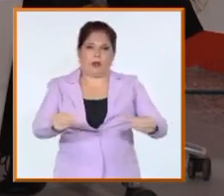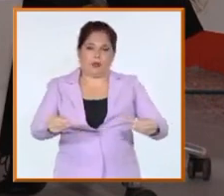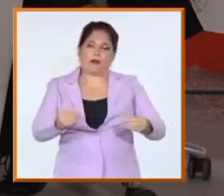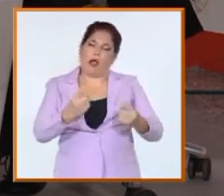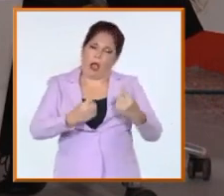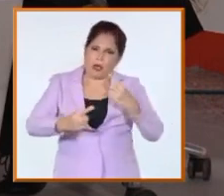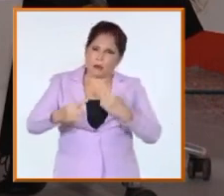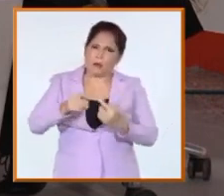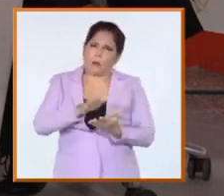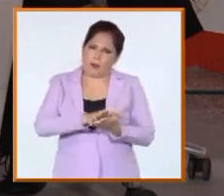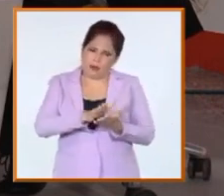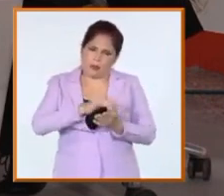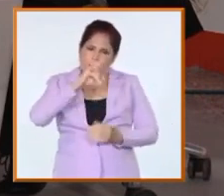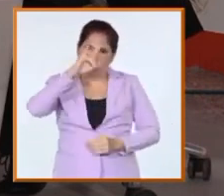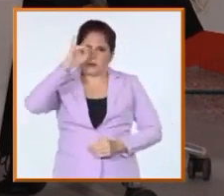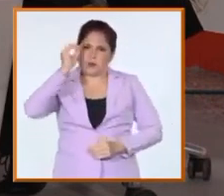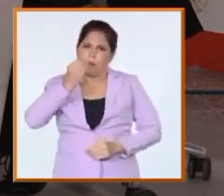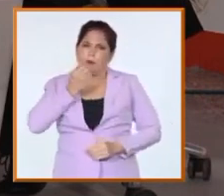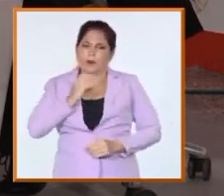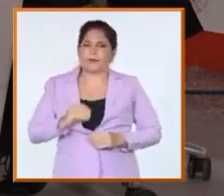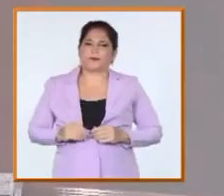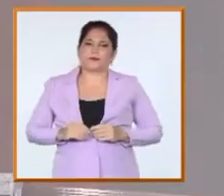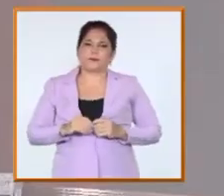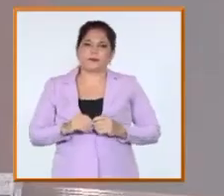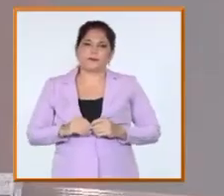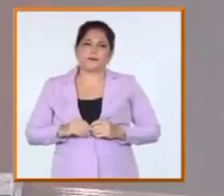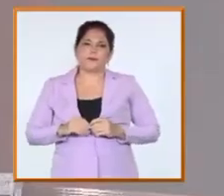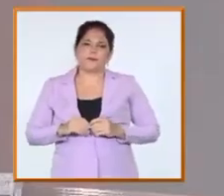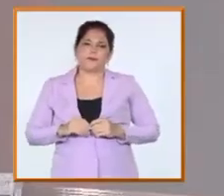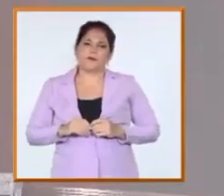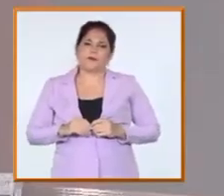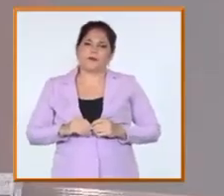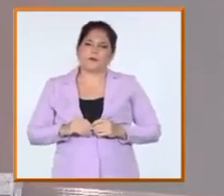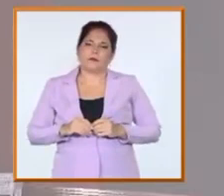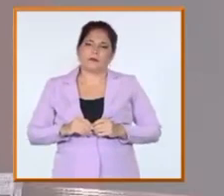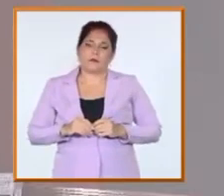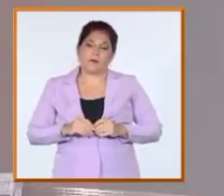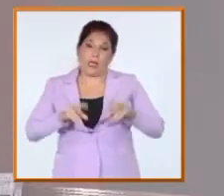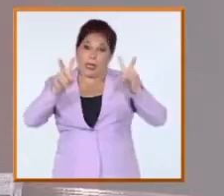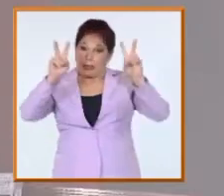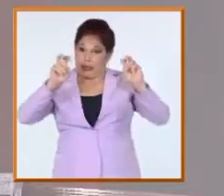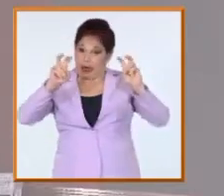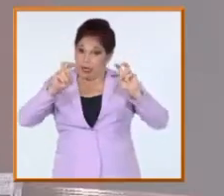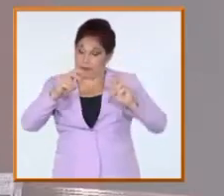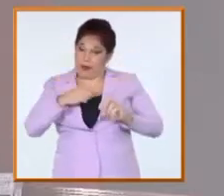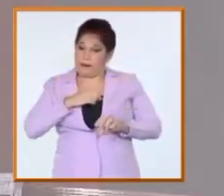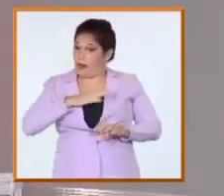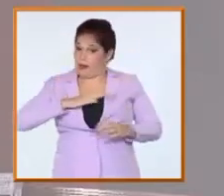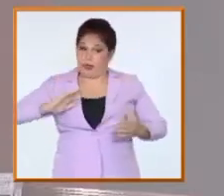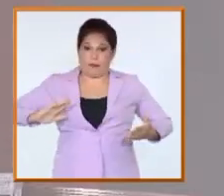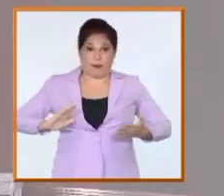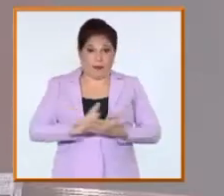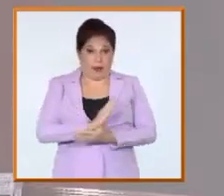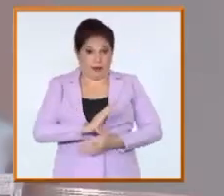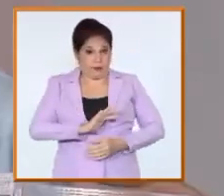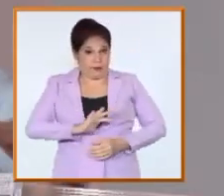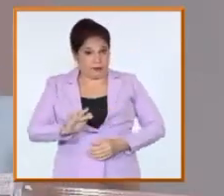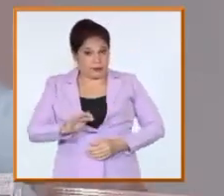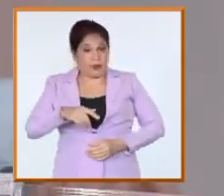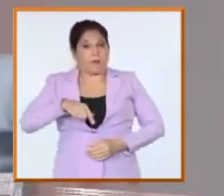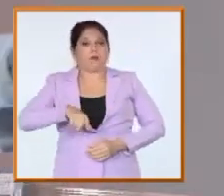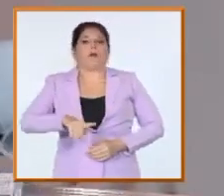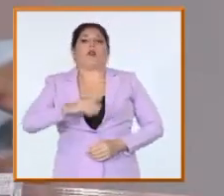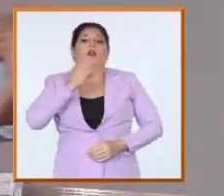haber haber surgido en en esos lugares eso es un tema que habíamos se había radicado totalmente Pero bueno